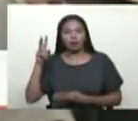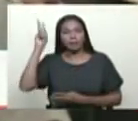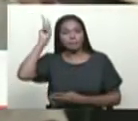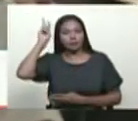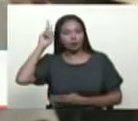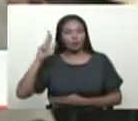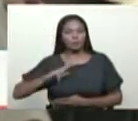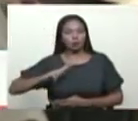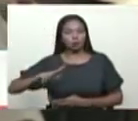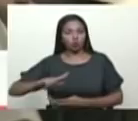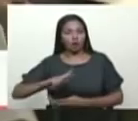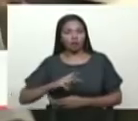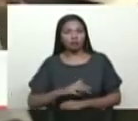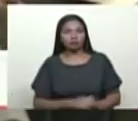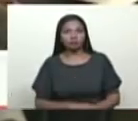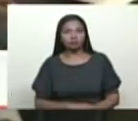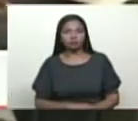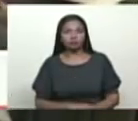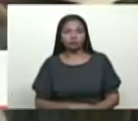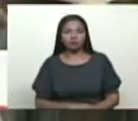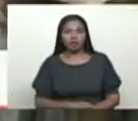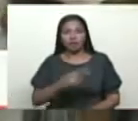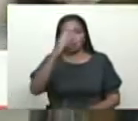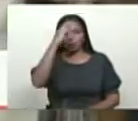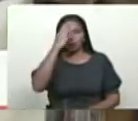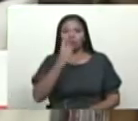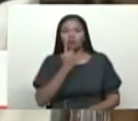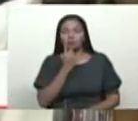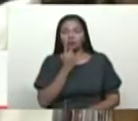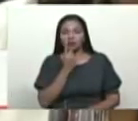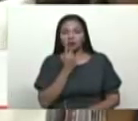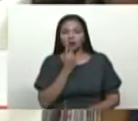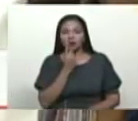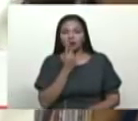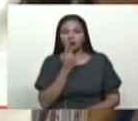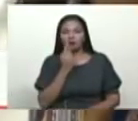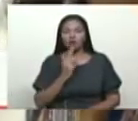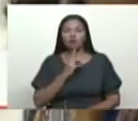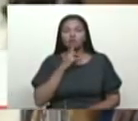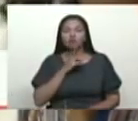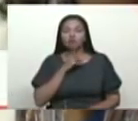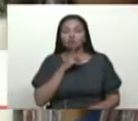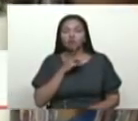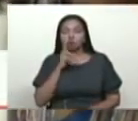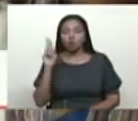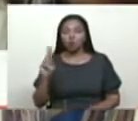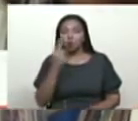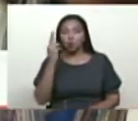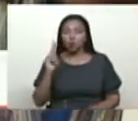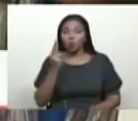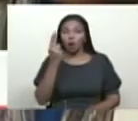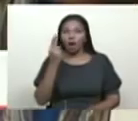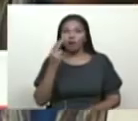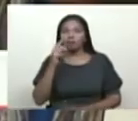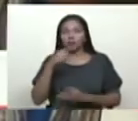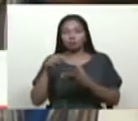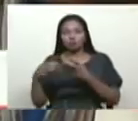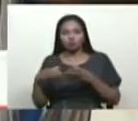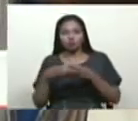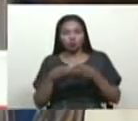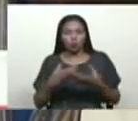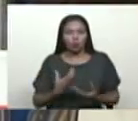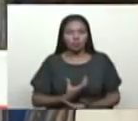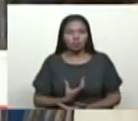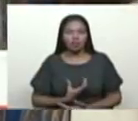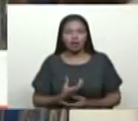Portugal, República Dominicana, Uruguay y una buena delegación de alcaldes, alcaldesas